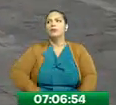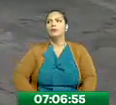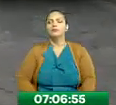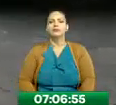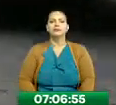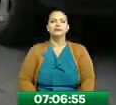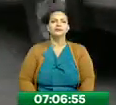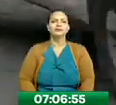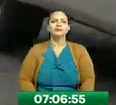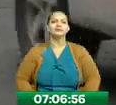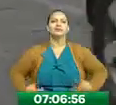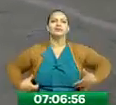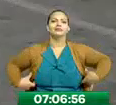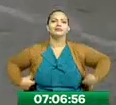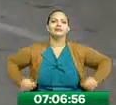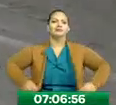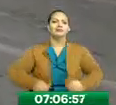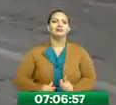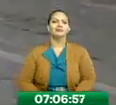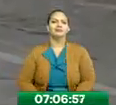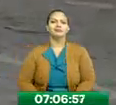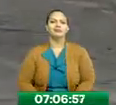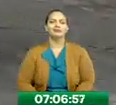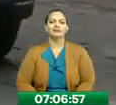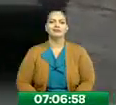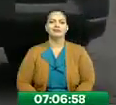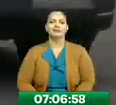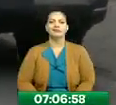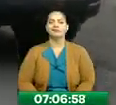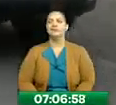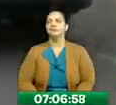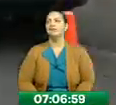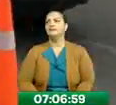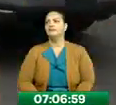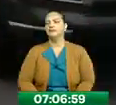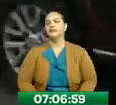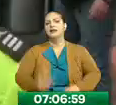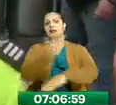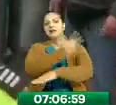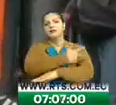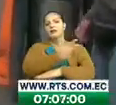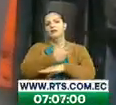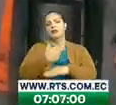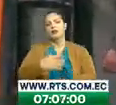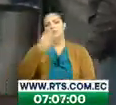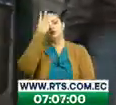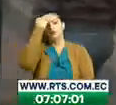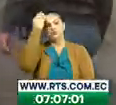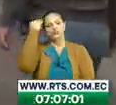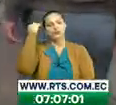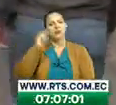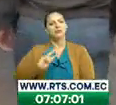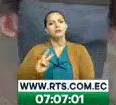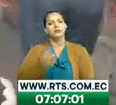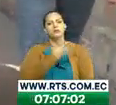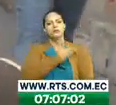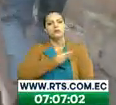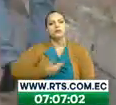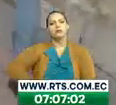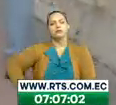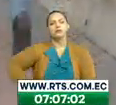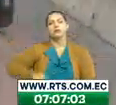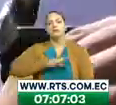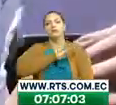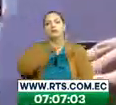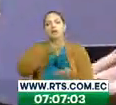Hasta la gobernación de Chimborazo llegó el vicepresidente de la República, Otto Sonner Hosner, donde a puerta cerrada se reunió con los